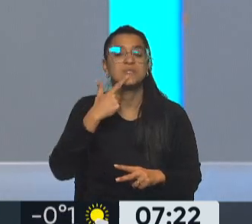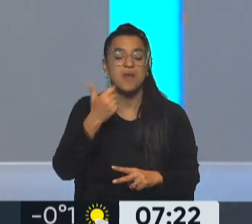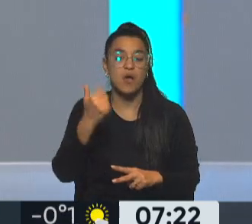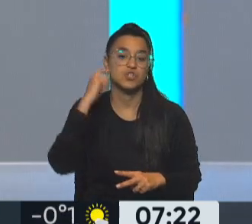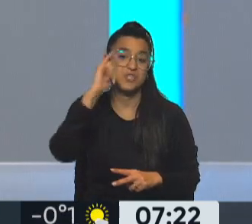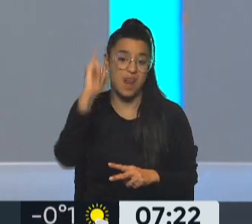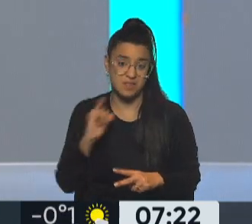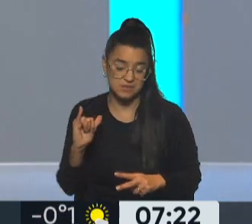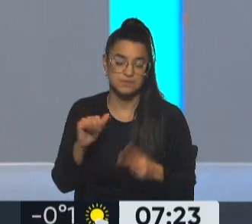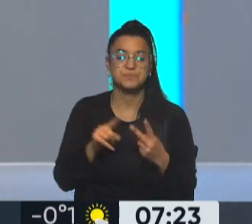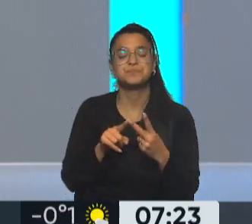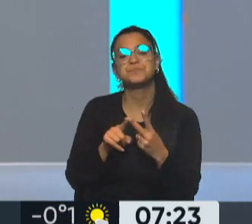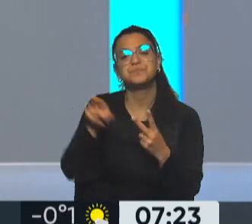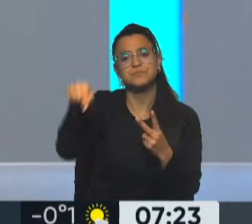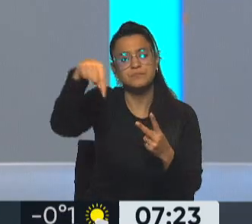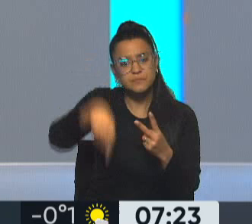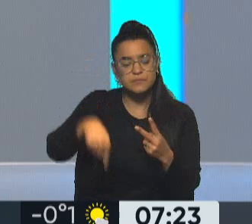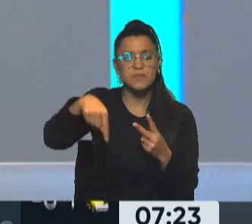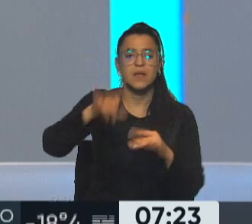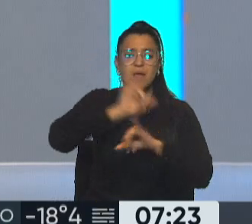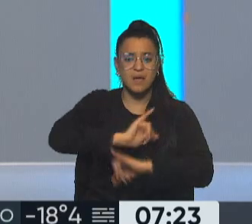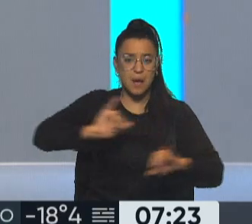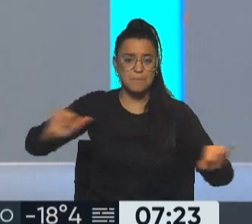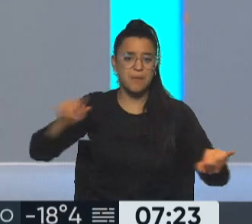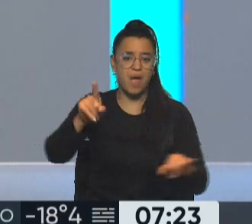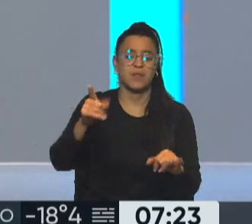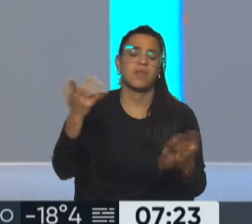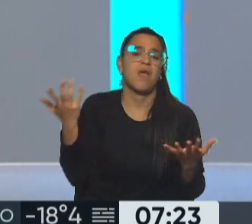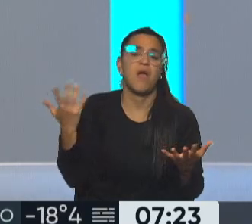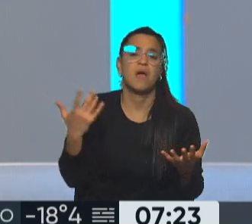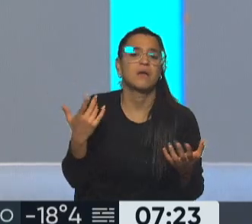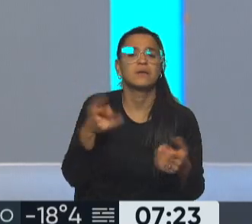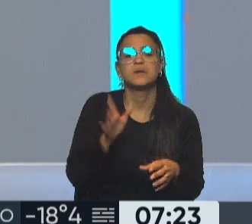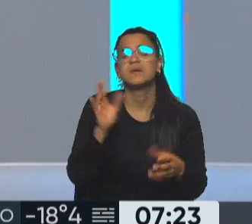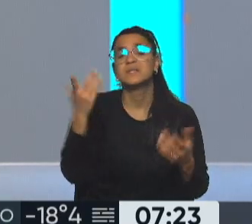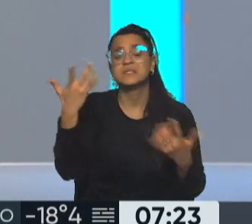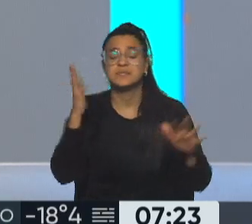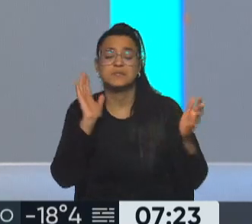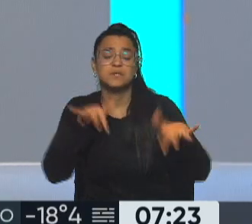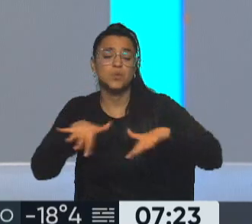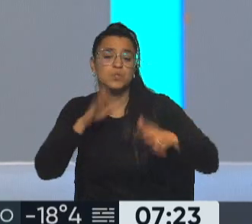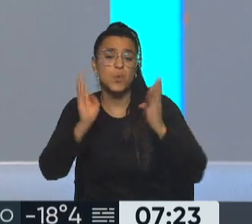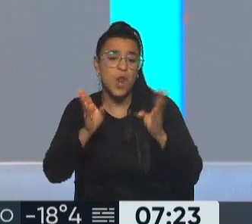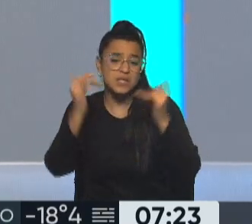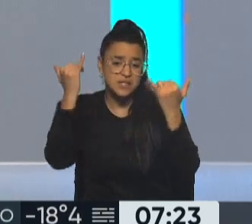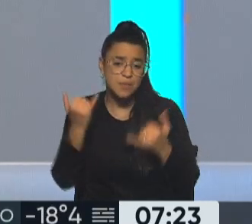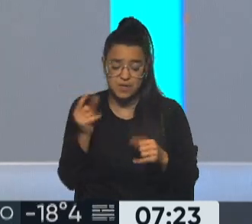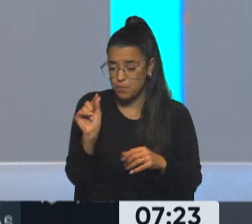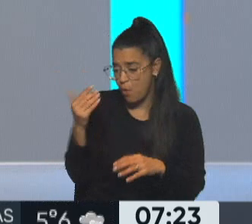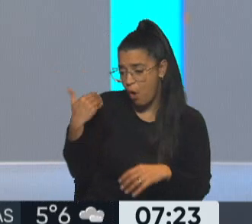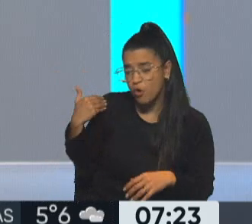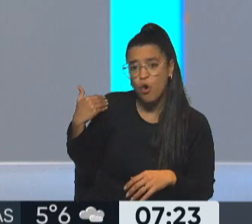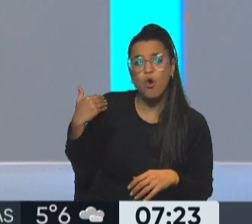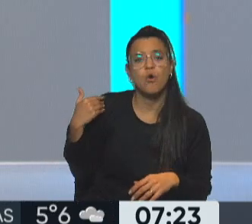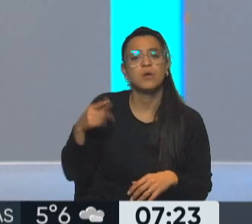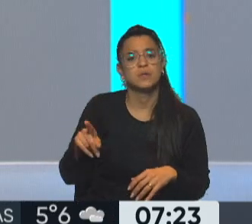¿no? En este caso, esta campaña está totalmente empañada por distintos hechos de violencia. En los últimos días se